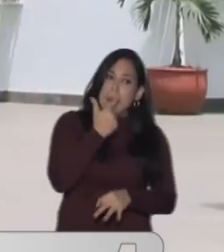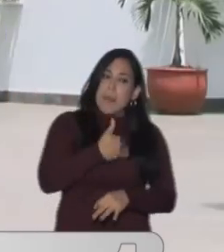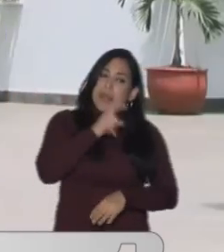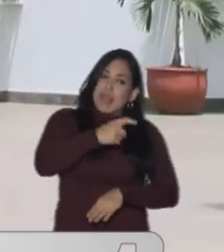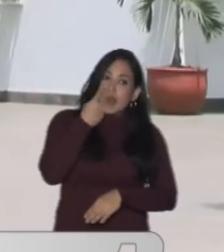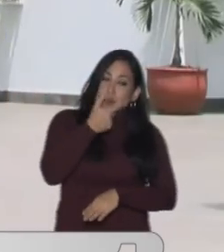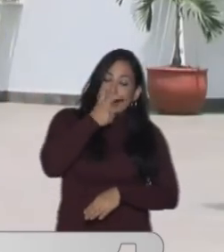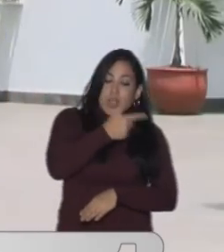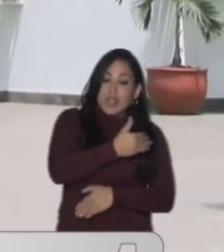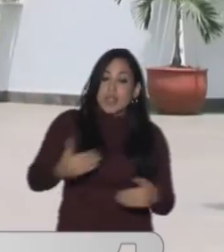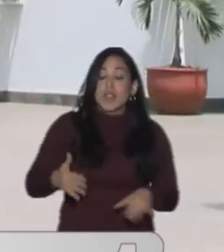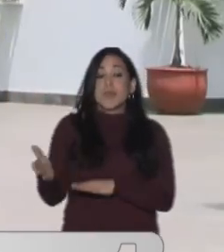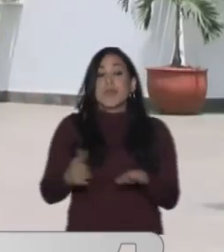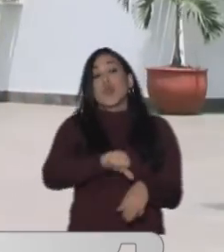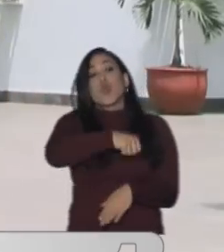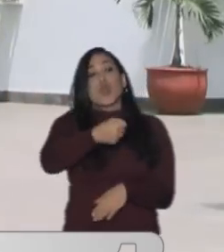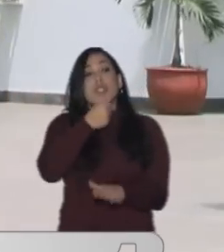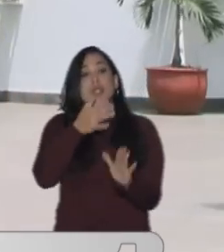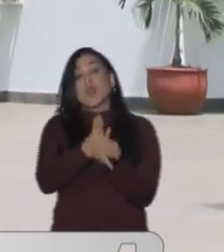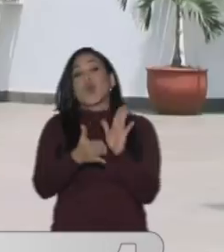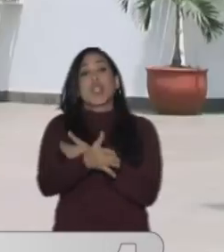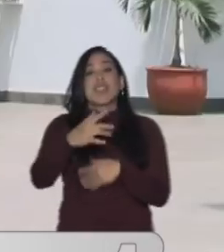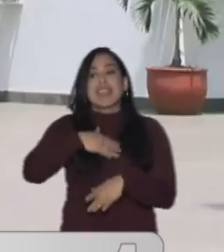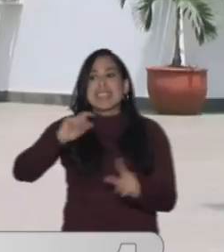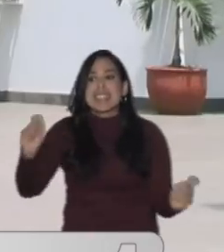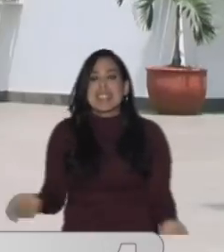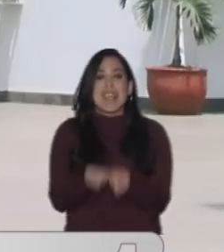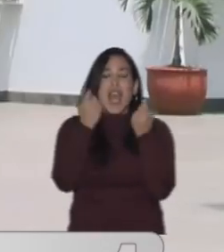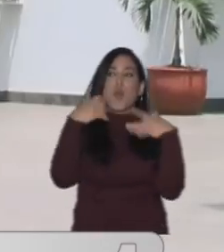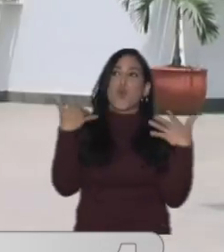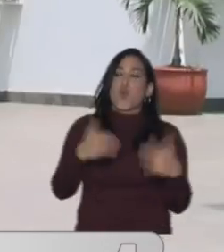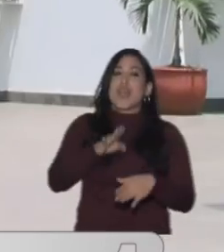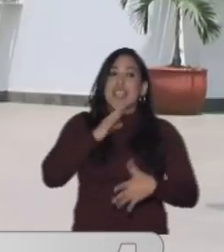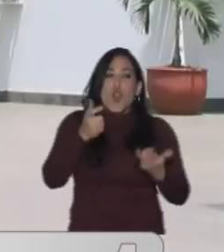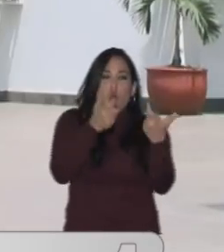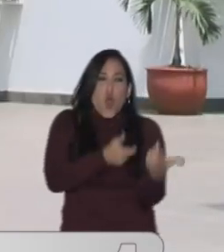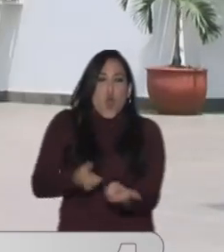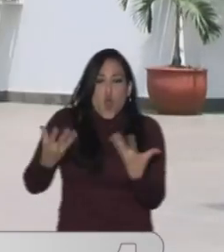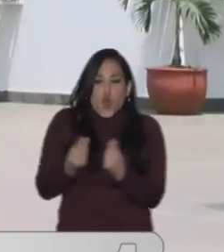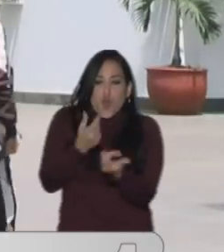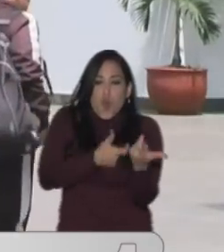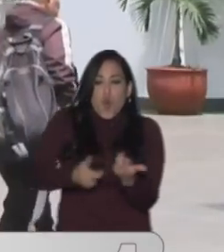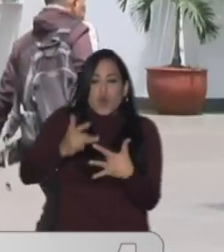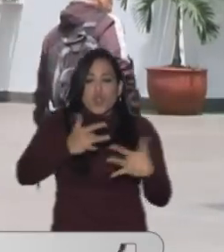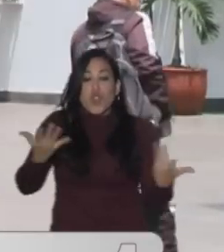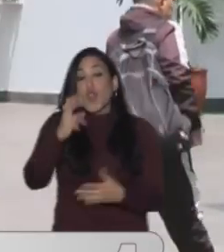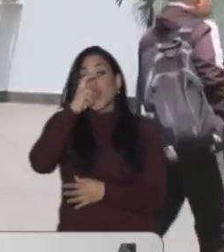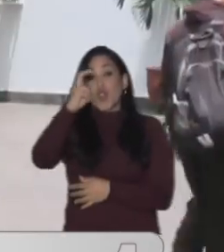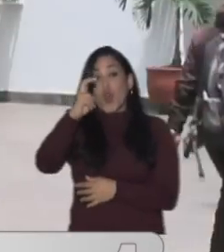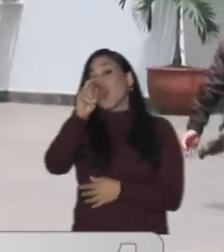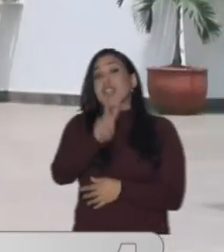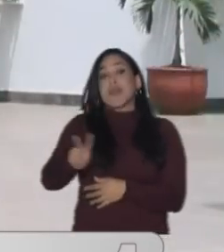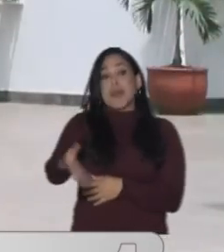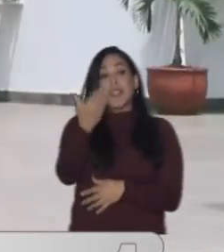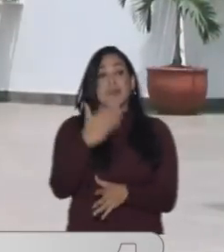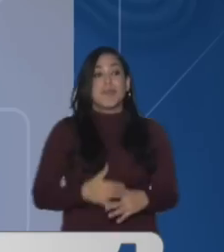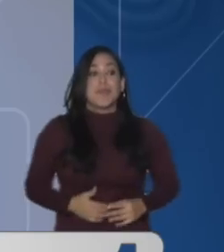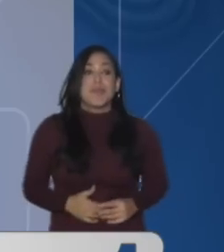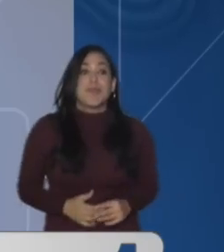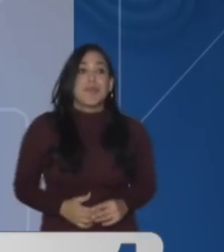de familia. En otras noticias, un heroico rescate hizo el Cuerpo de Bomberos Voluntarios en el norte del Valle del